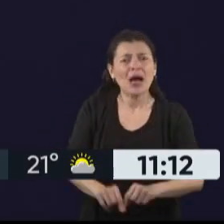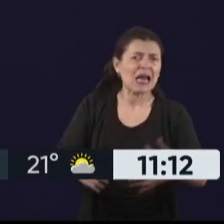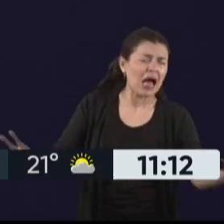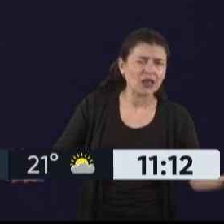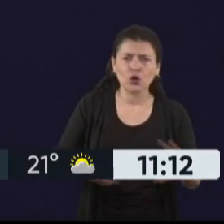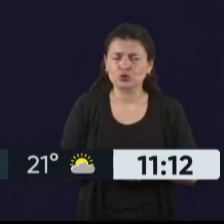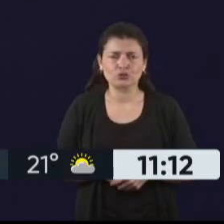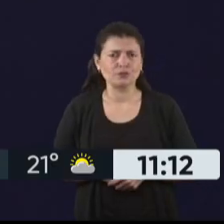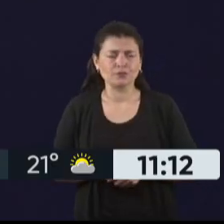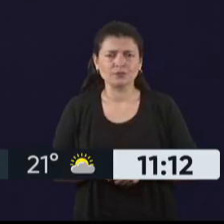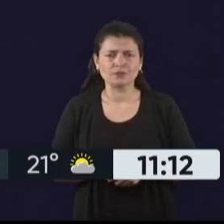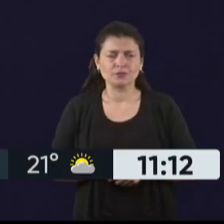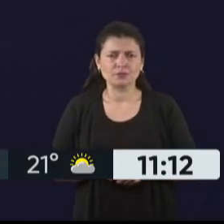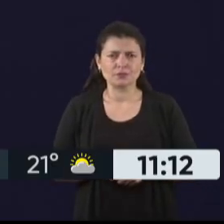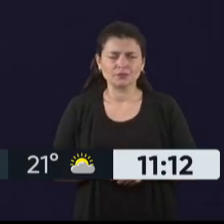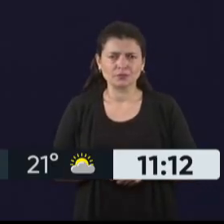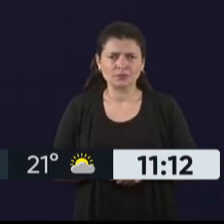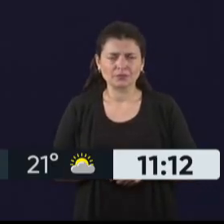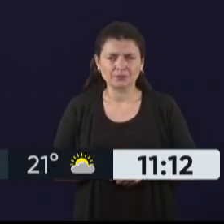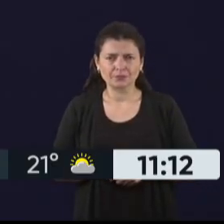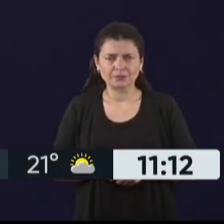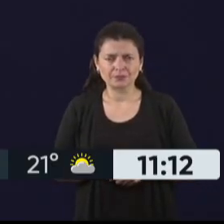Falta todavía, paciencia.